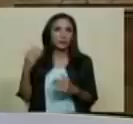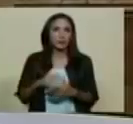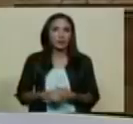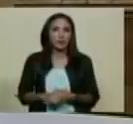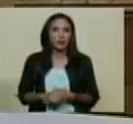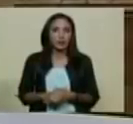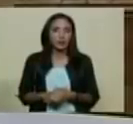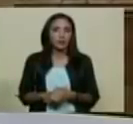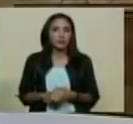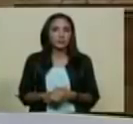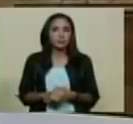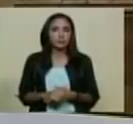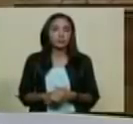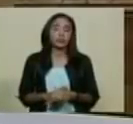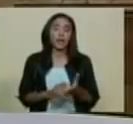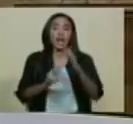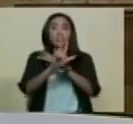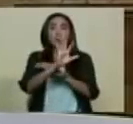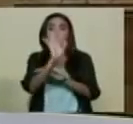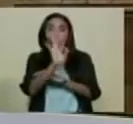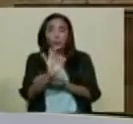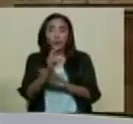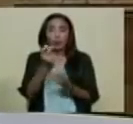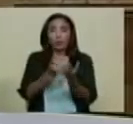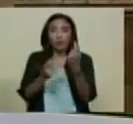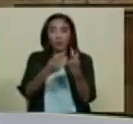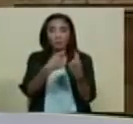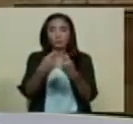nunca pasó del 3%.